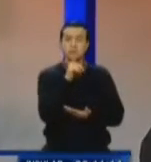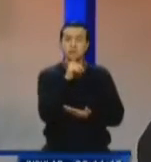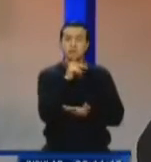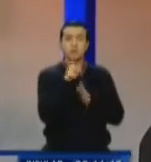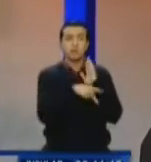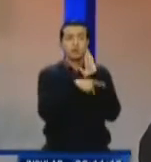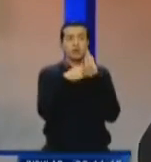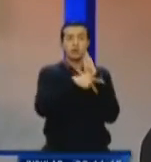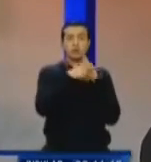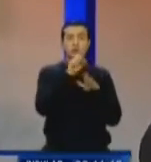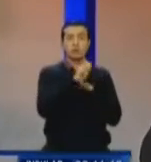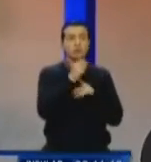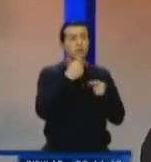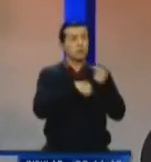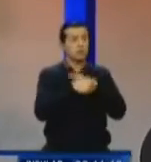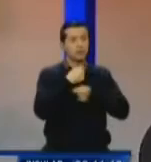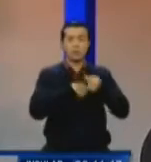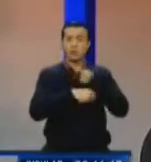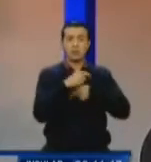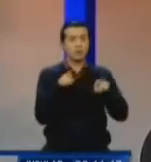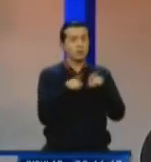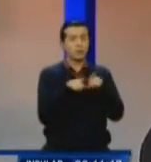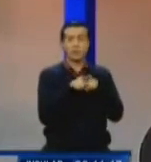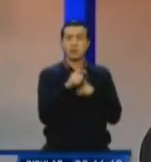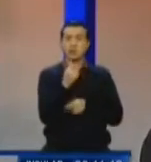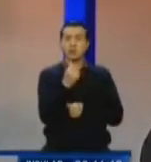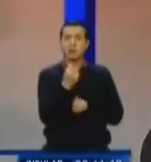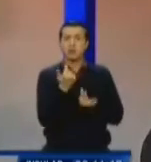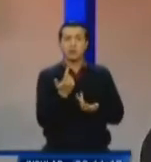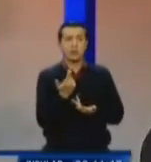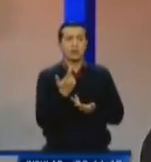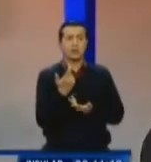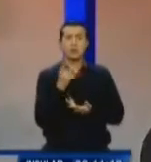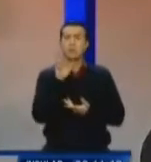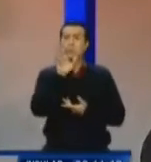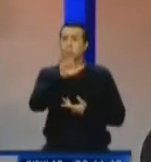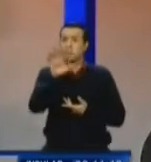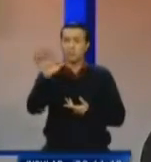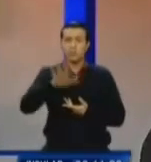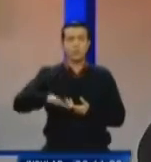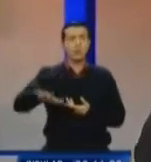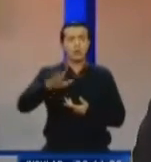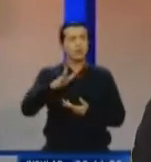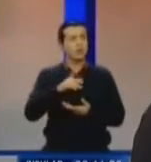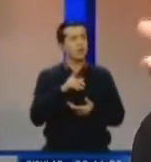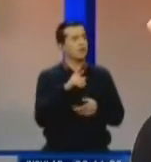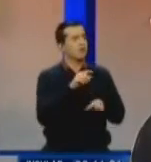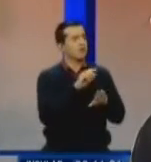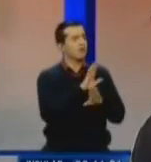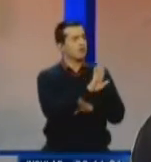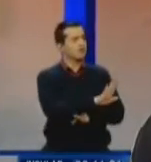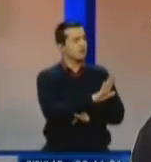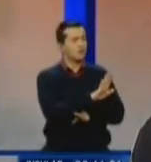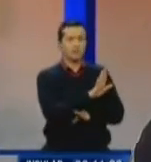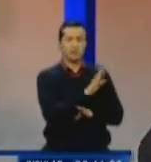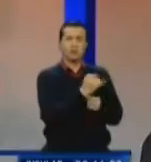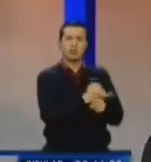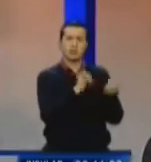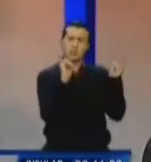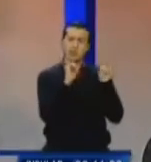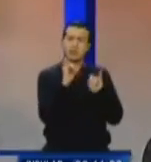petroecuador está distribuyendo exactamente al mismo precio a sus distribuidoras a sus gasolineras y también a las gasolineras independientes